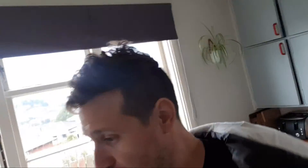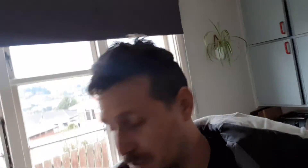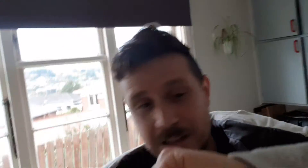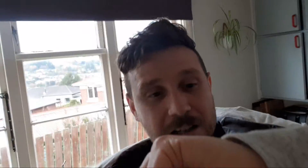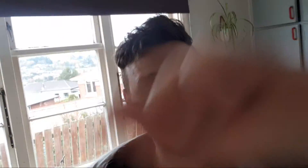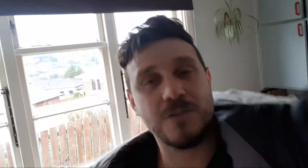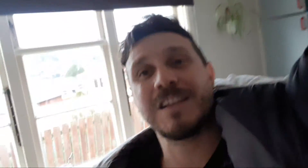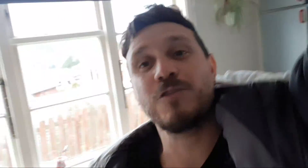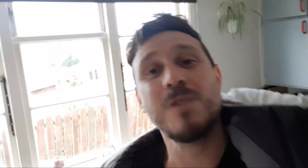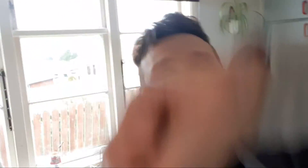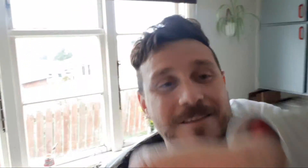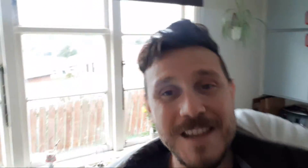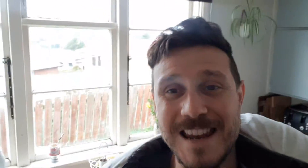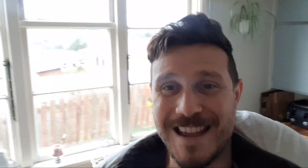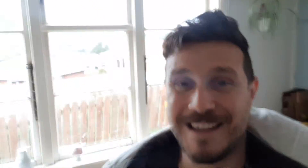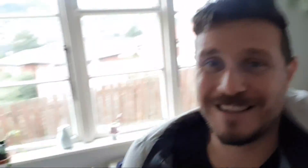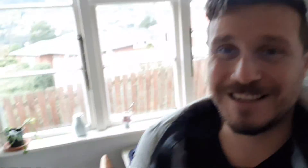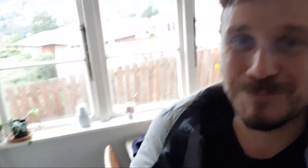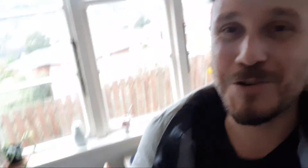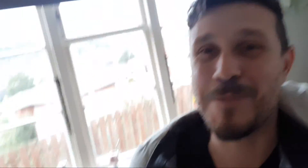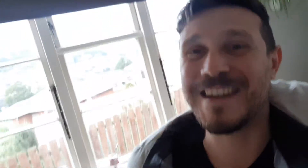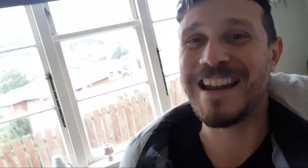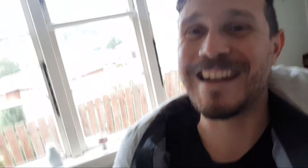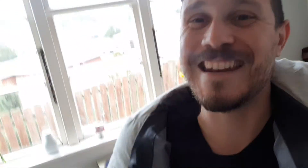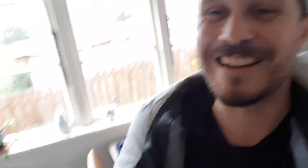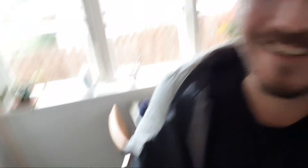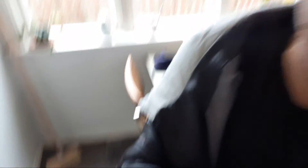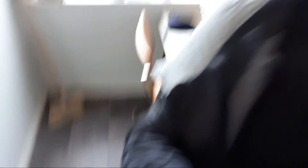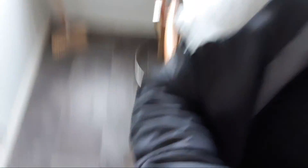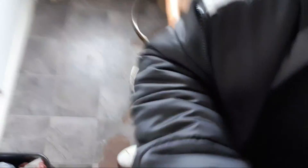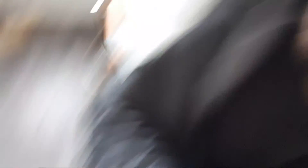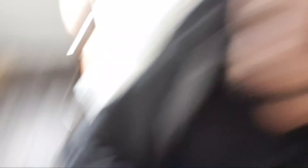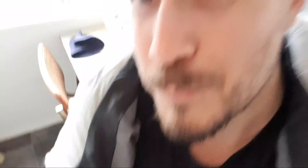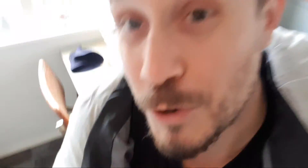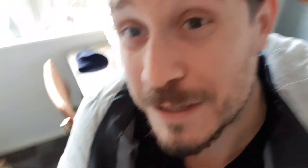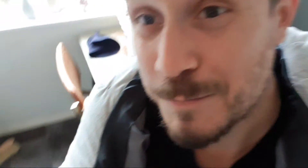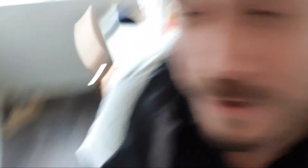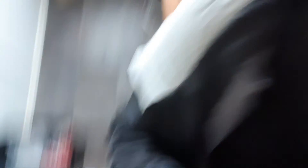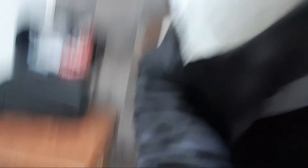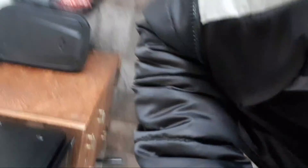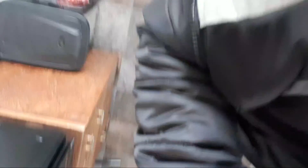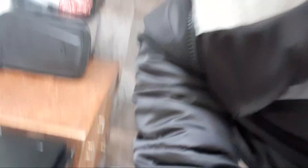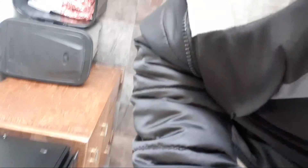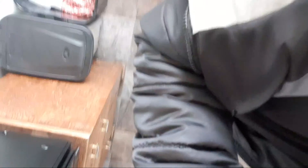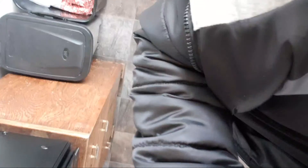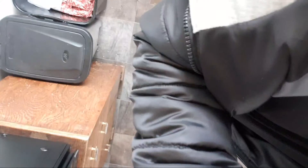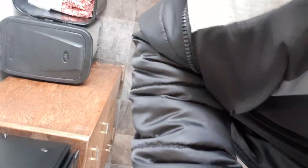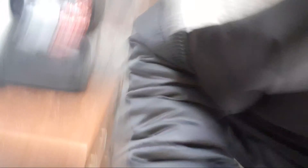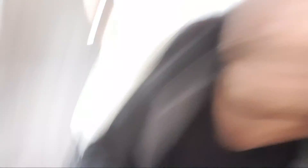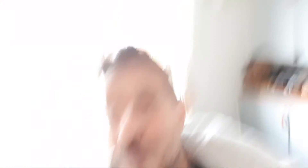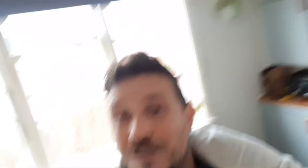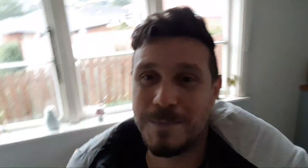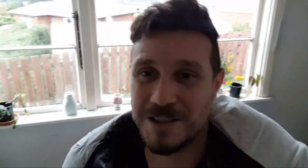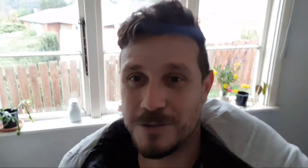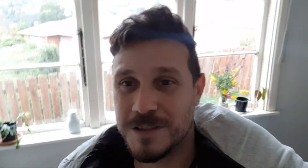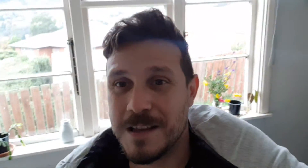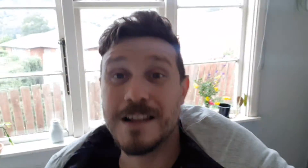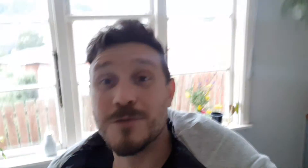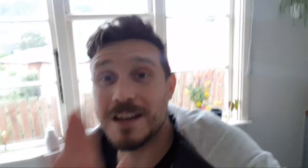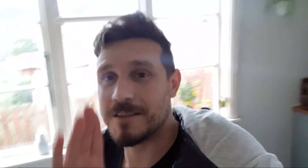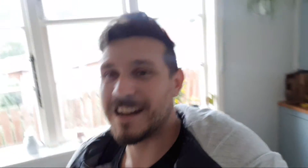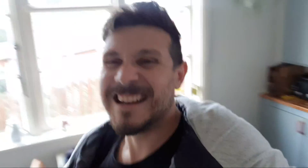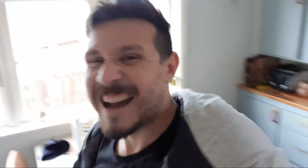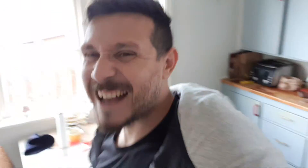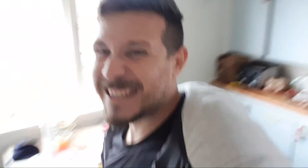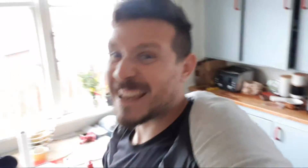Hoy es 11, o sea, el lunes que viene, ya puedo mandar a la nena al colegio, pongo así porque quiero ver la hora, el día, 11 de mayo, sí,